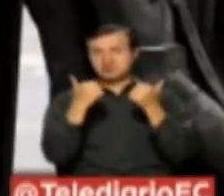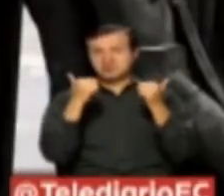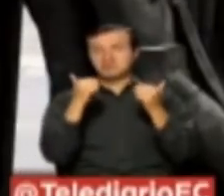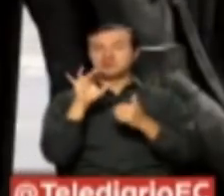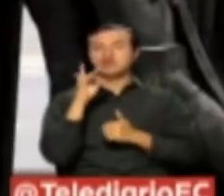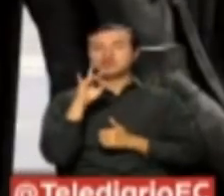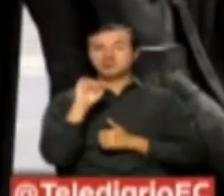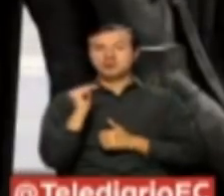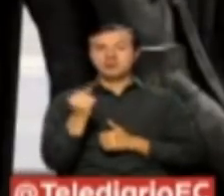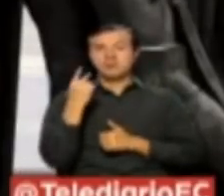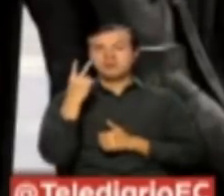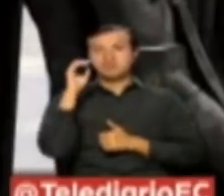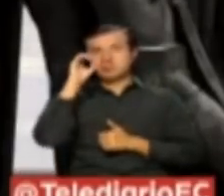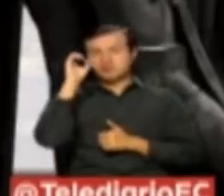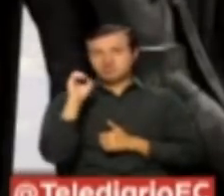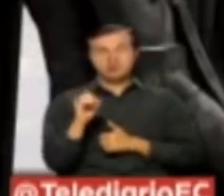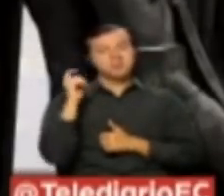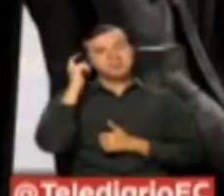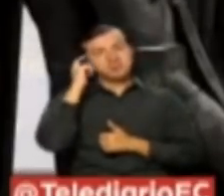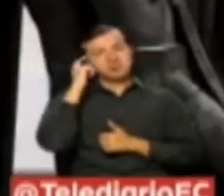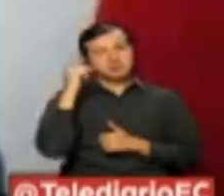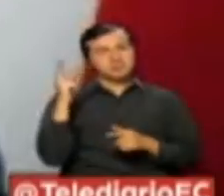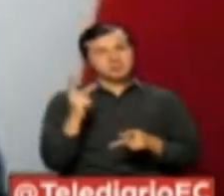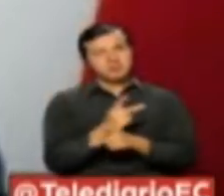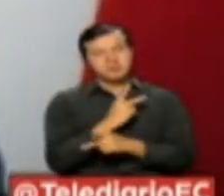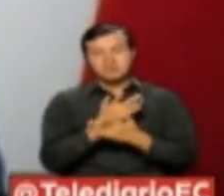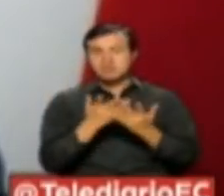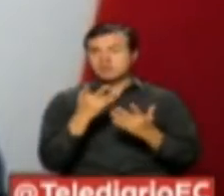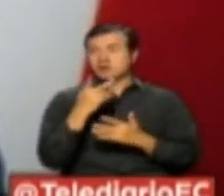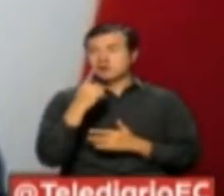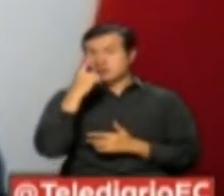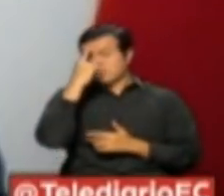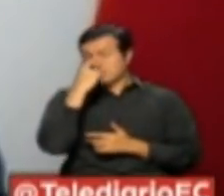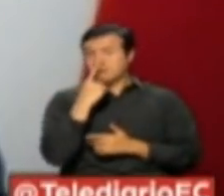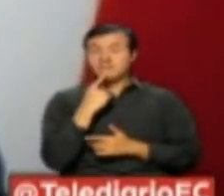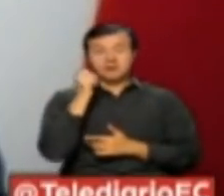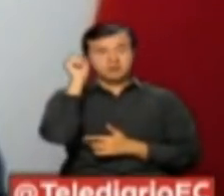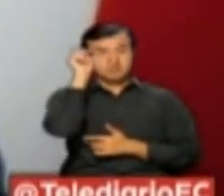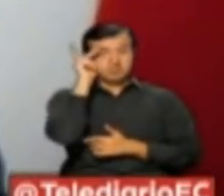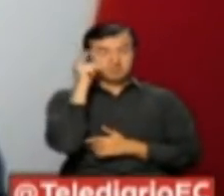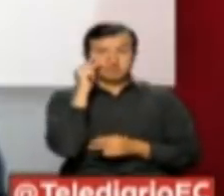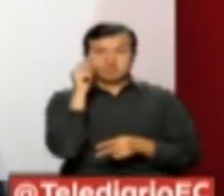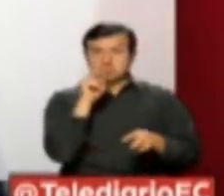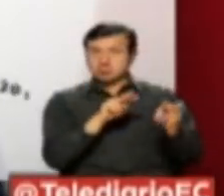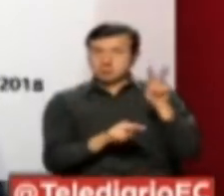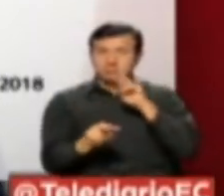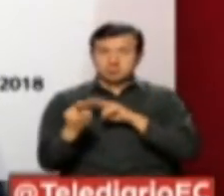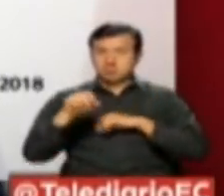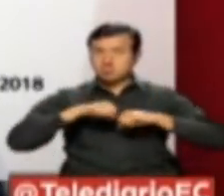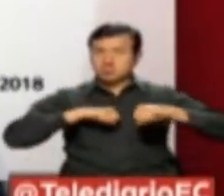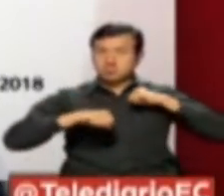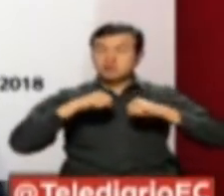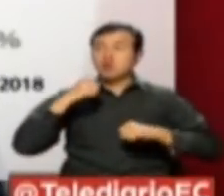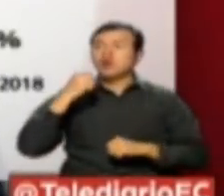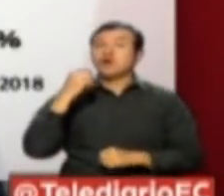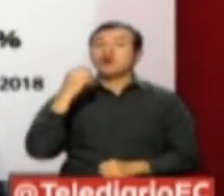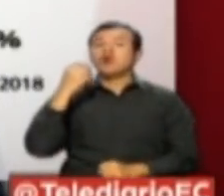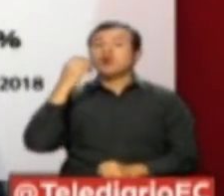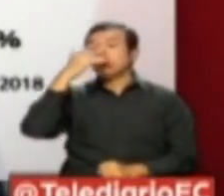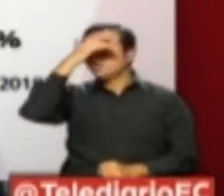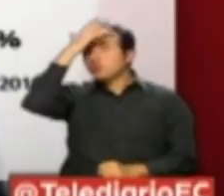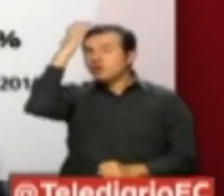que un 18 2% opina que será peor perfiles de opinión también tiene sus mediciones sobre la gestión de mauricio rodas